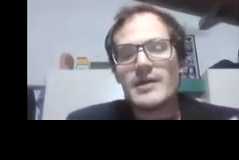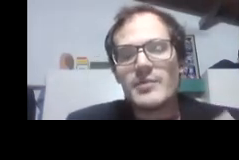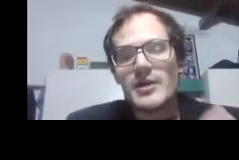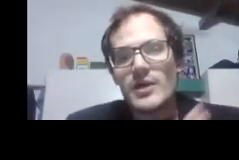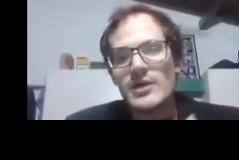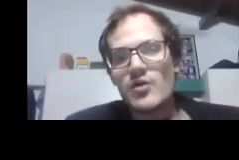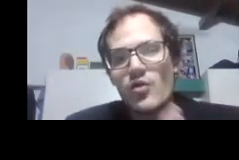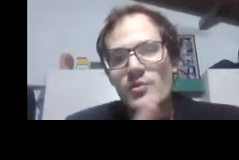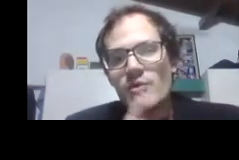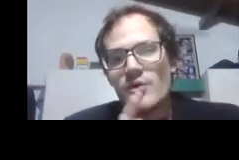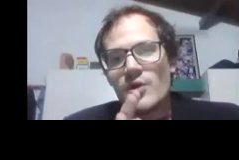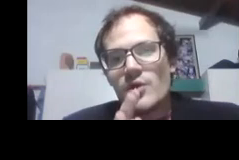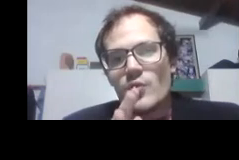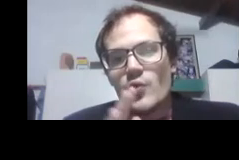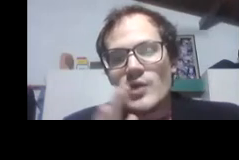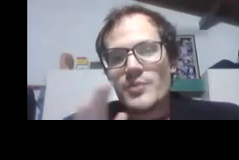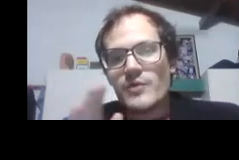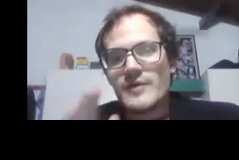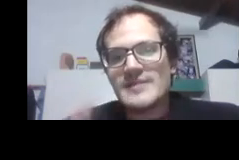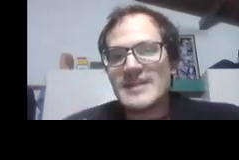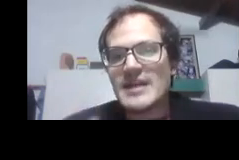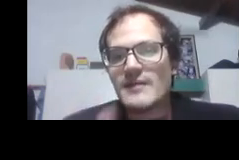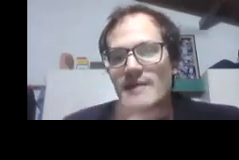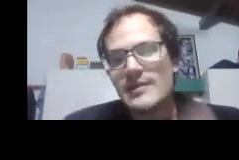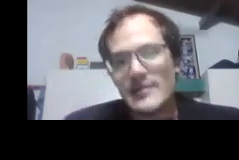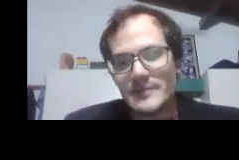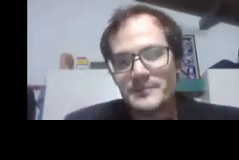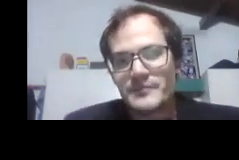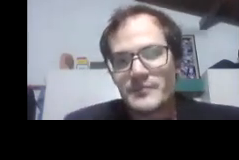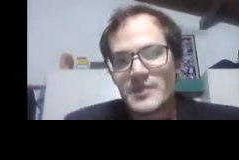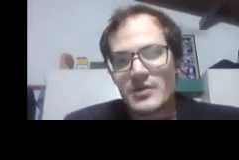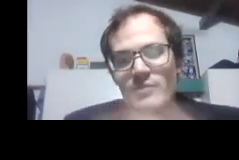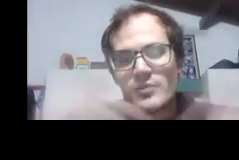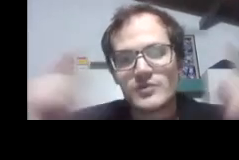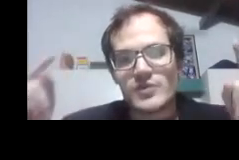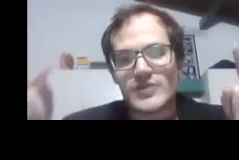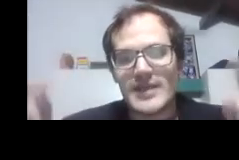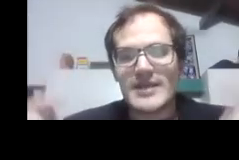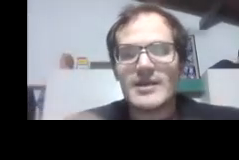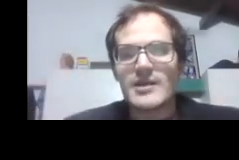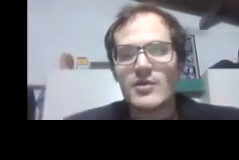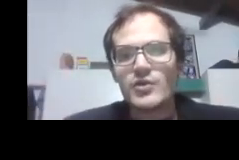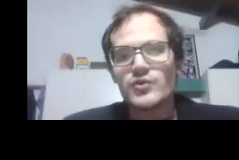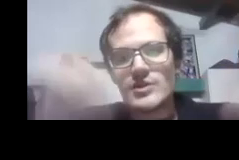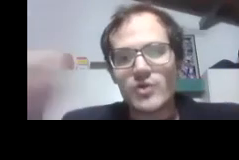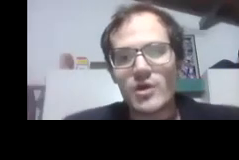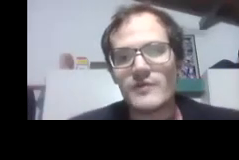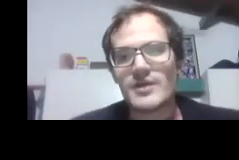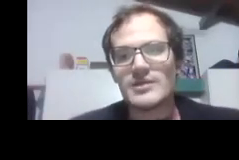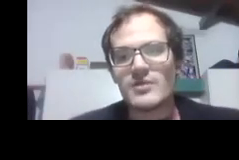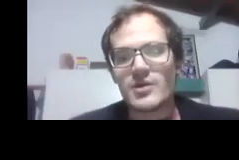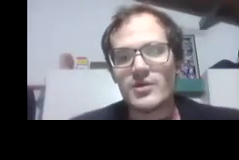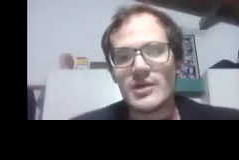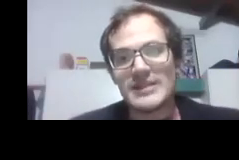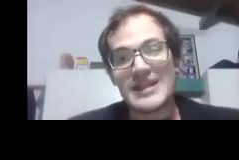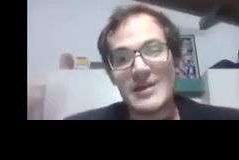ver al Paraguay como una provincia rebelde. Recordemos, Buenos Aires quería reconstruir todo el virreinato